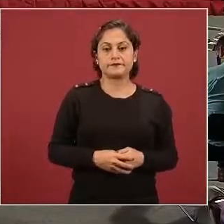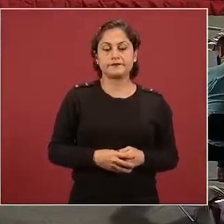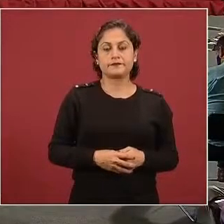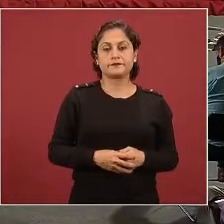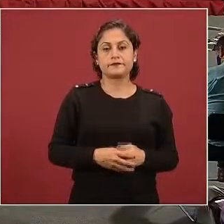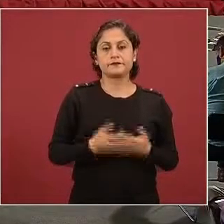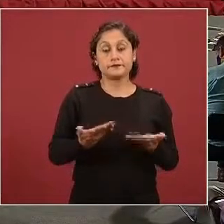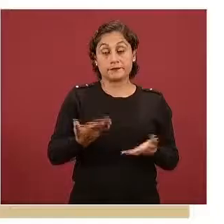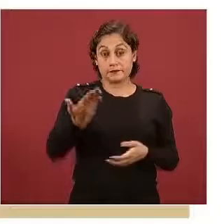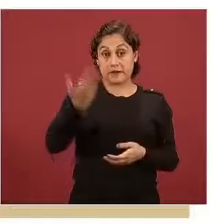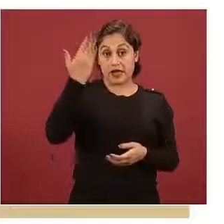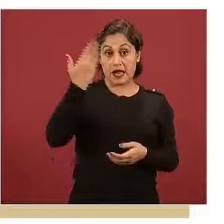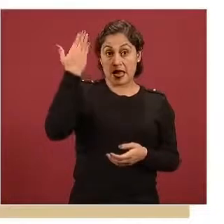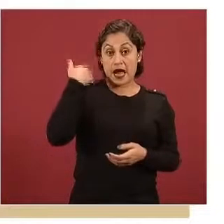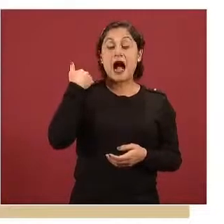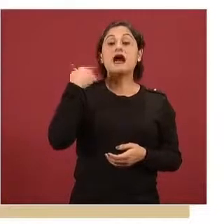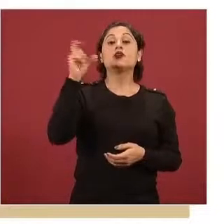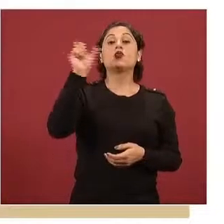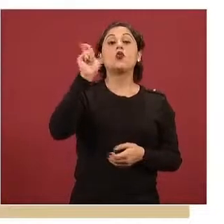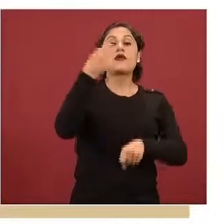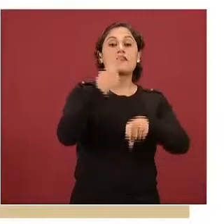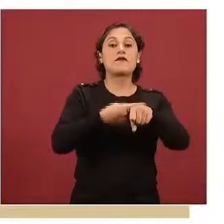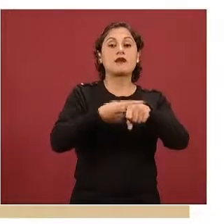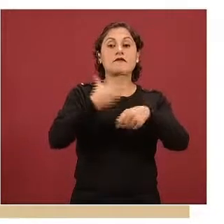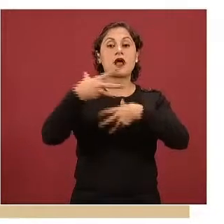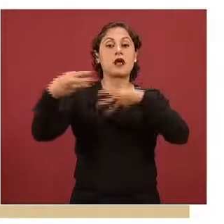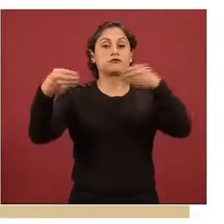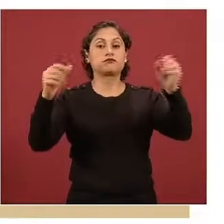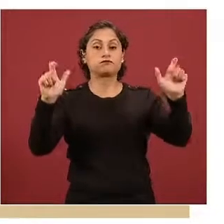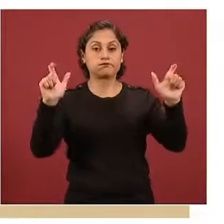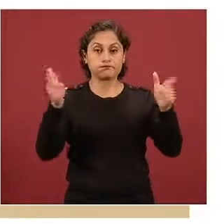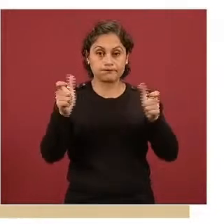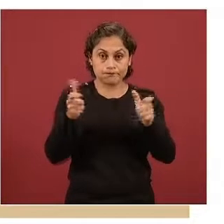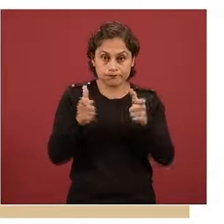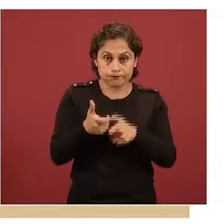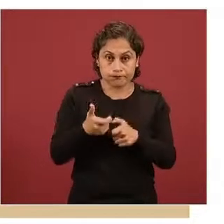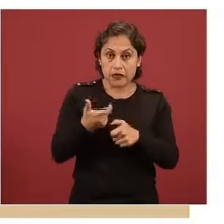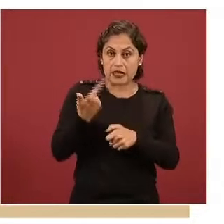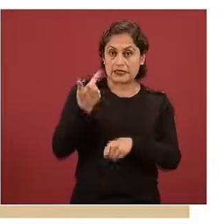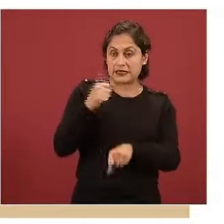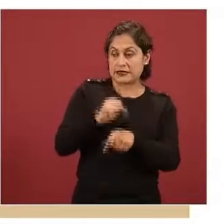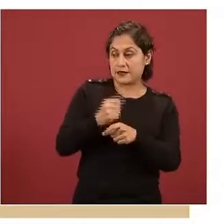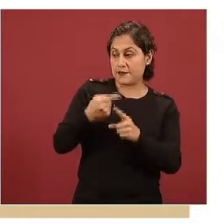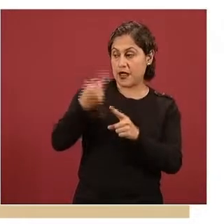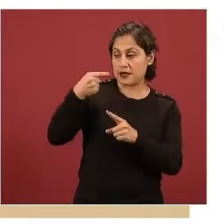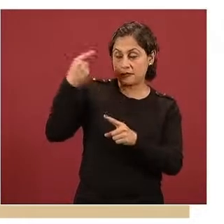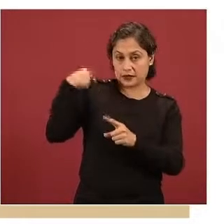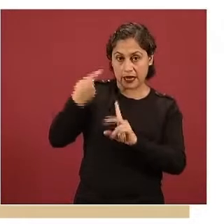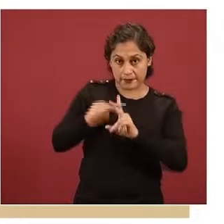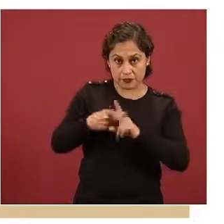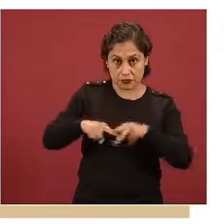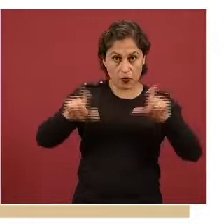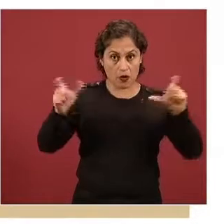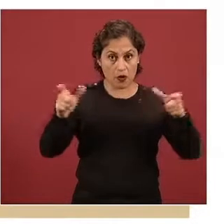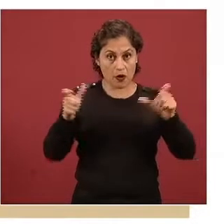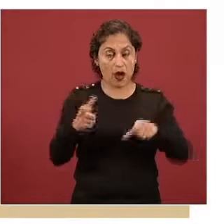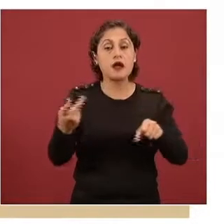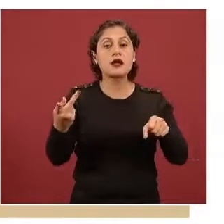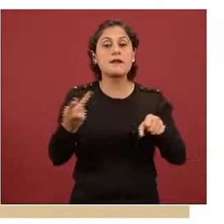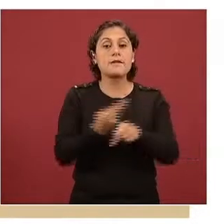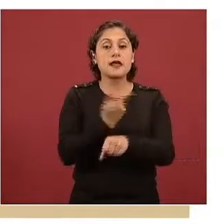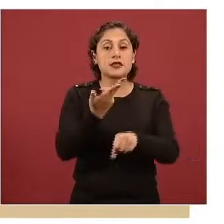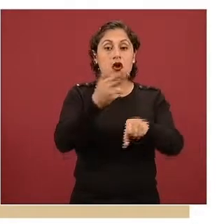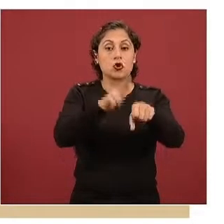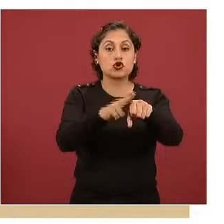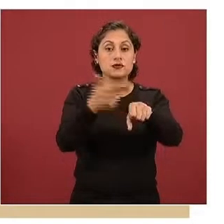empezó la disminución de la epidemia desde hace 7 semanas consecutivas, lo que tenemos es que se han ido desocupando